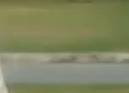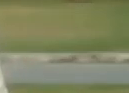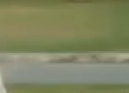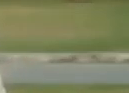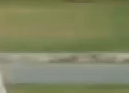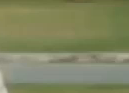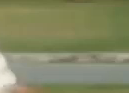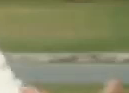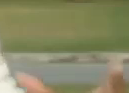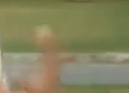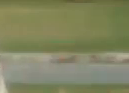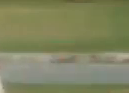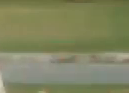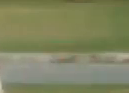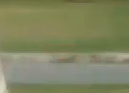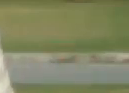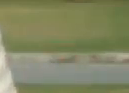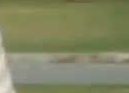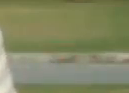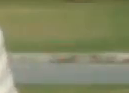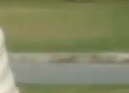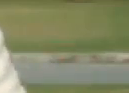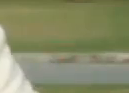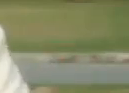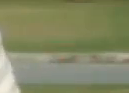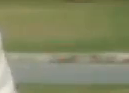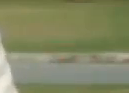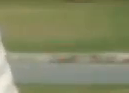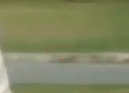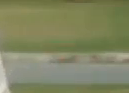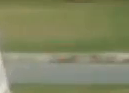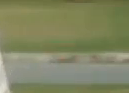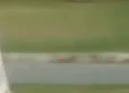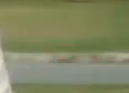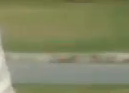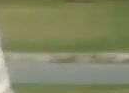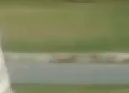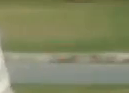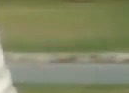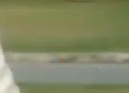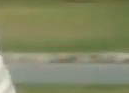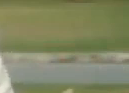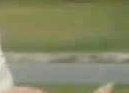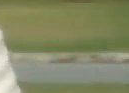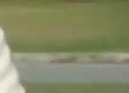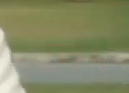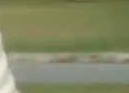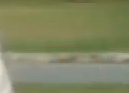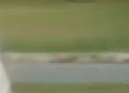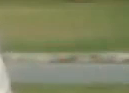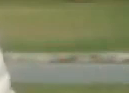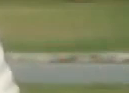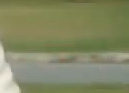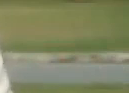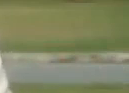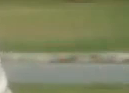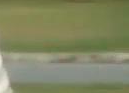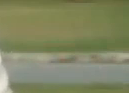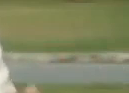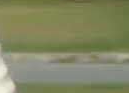Revolución Sandinista, Daniel Ortega, presenció ese momento, y de allí surge precisamente esta ola de revoluciones, de un